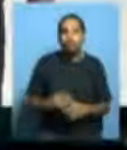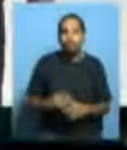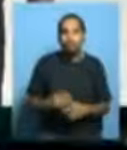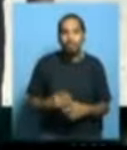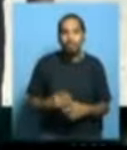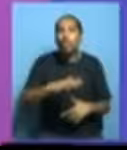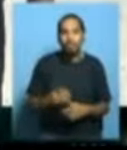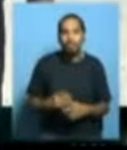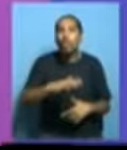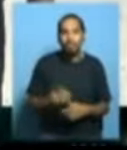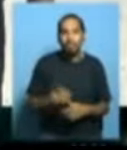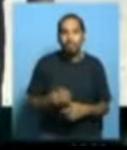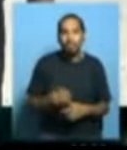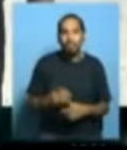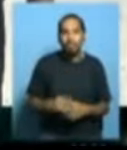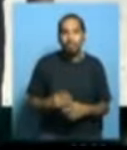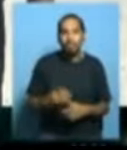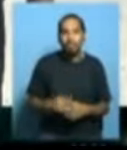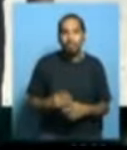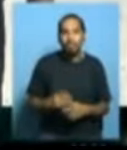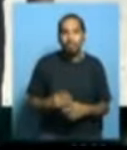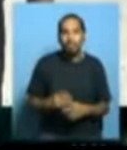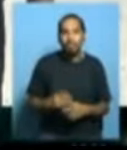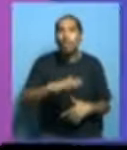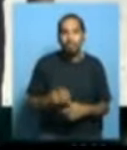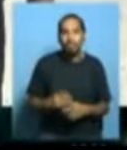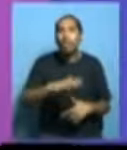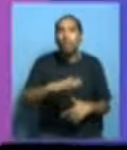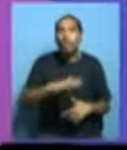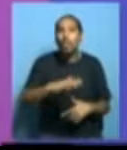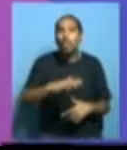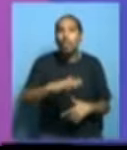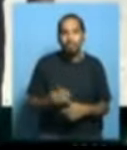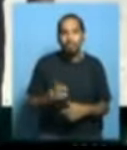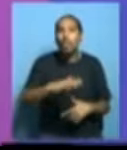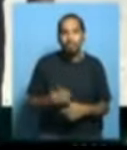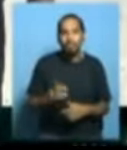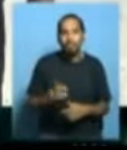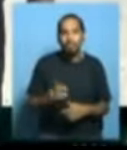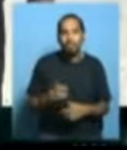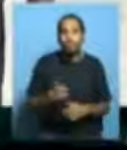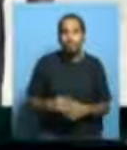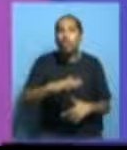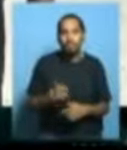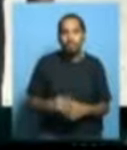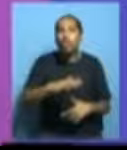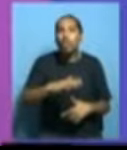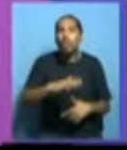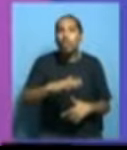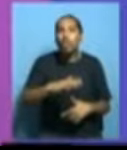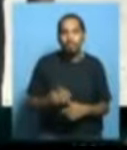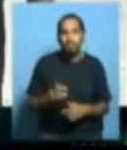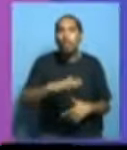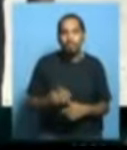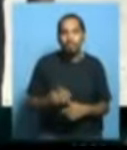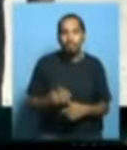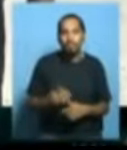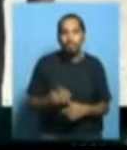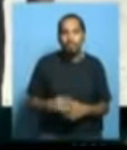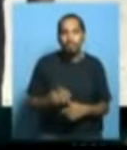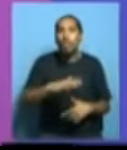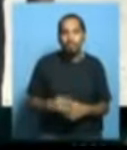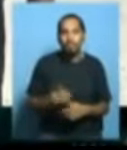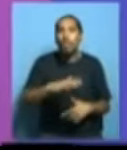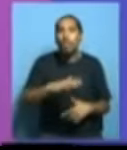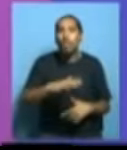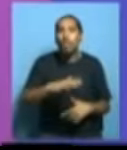Sí, en estos momentos acaban de venir técnicos que están también para supervisar el tema de la obra de gas. Acaba Perfecto. De pasar un vehículo y se va